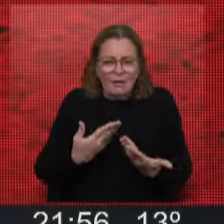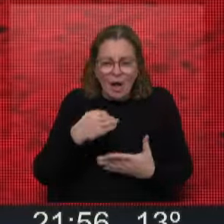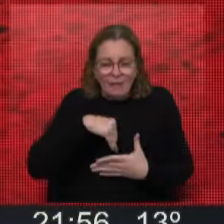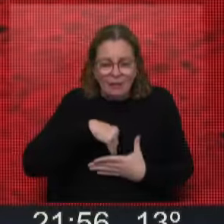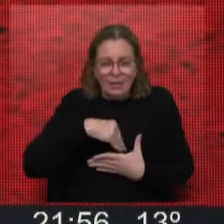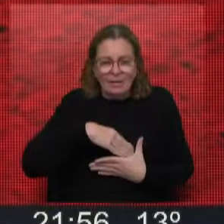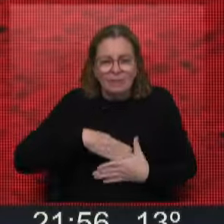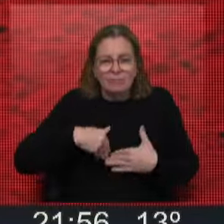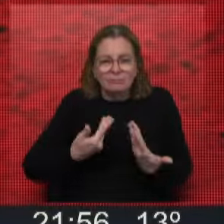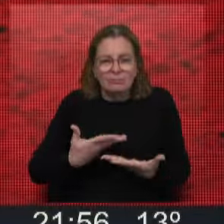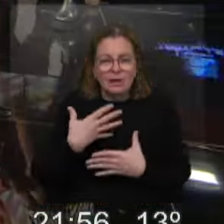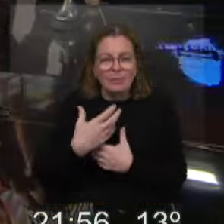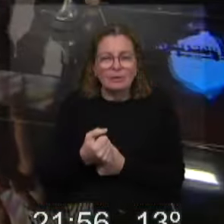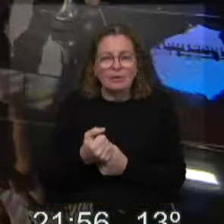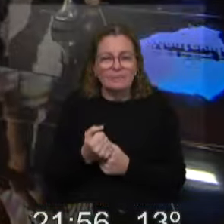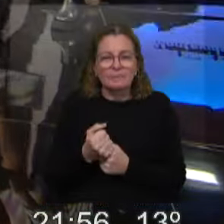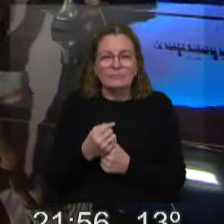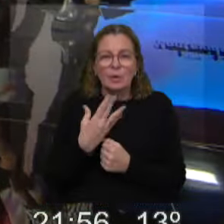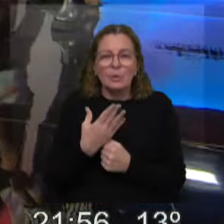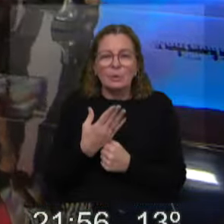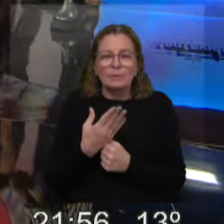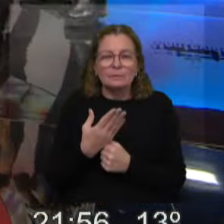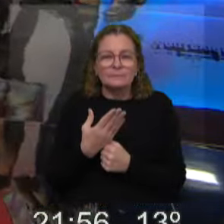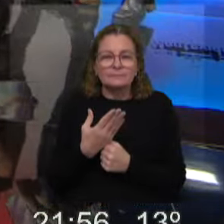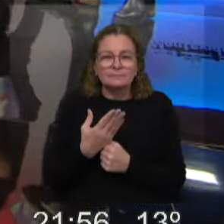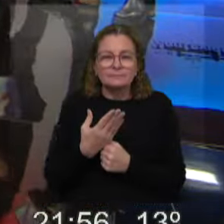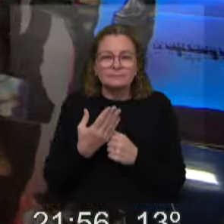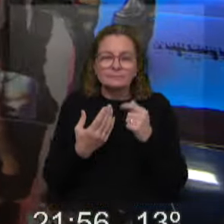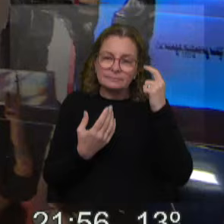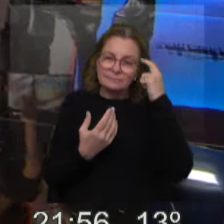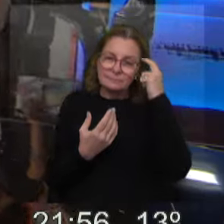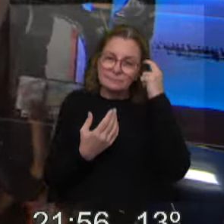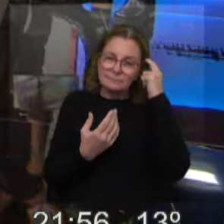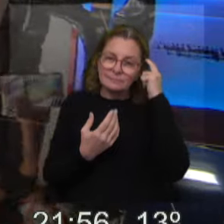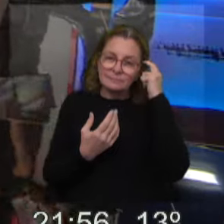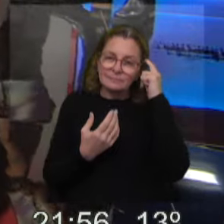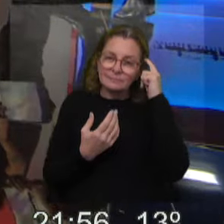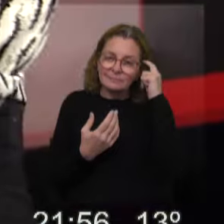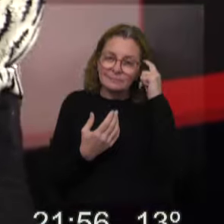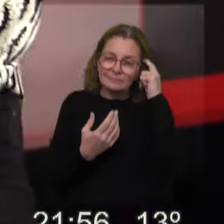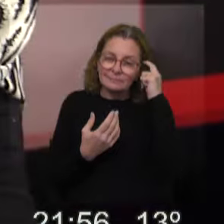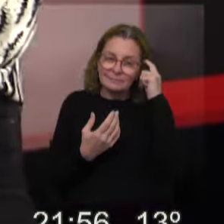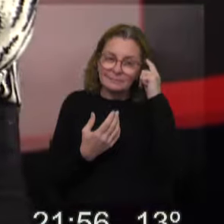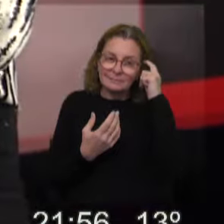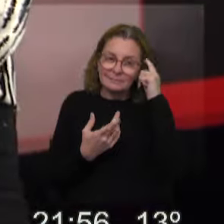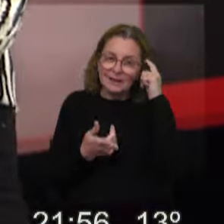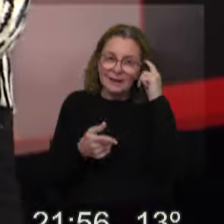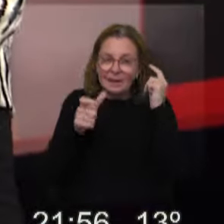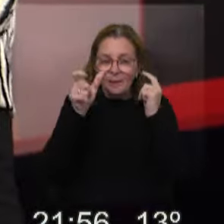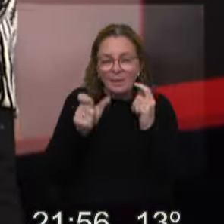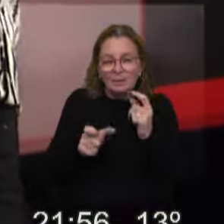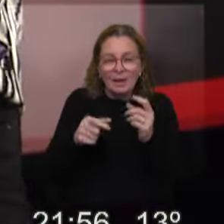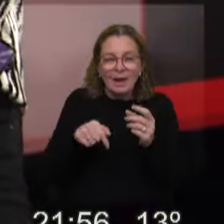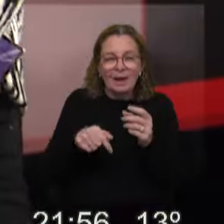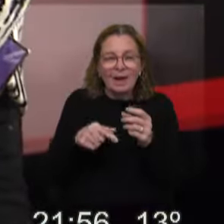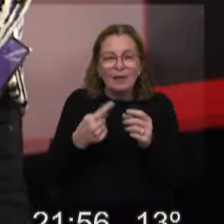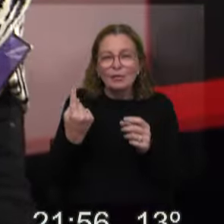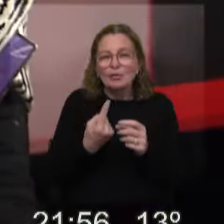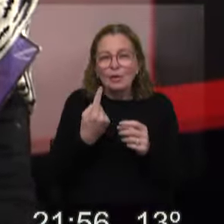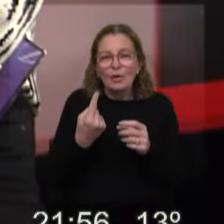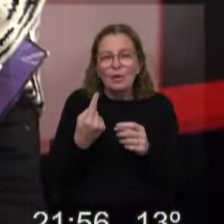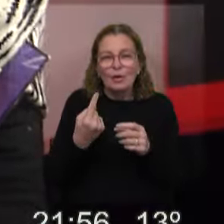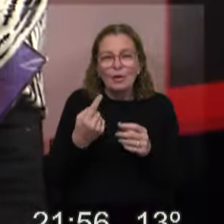en lo que apoyarte. ¿Cómo ha sido ser un lonely one-man band, solo, tu cuarto, home